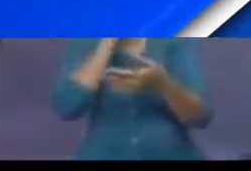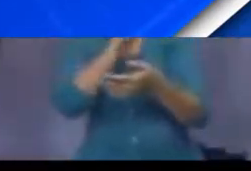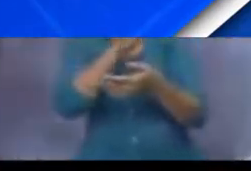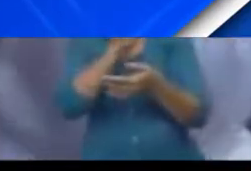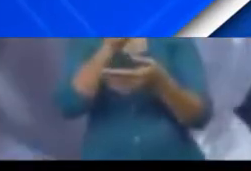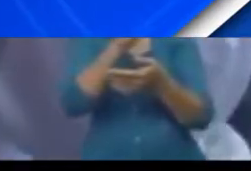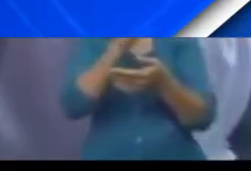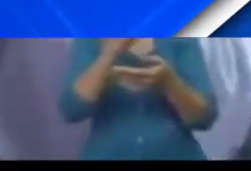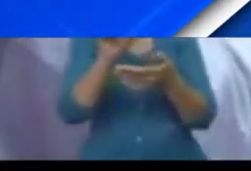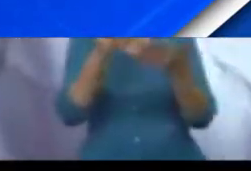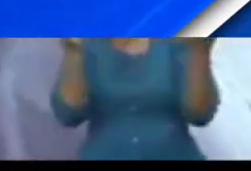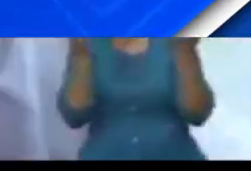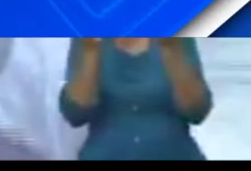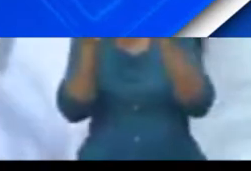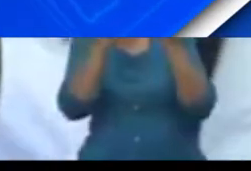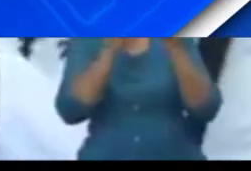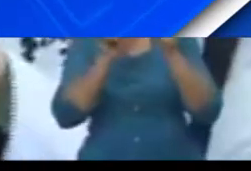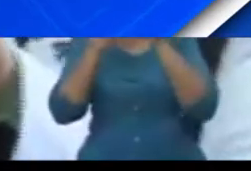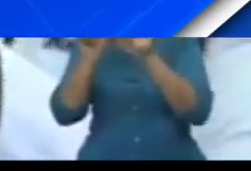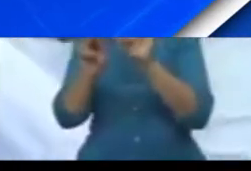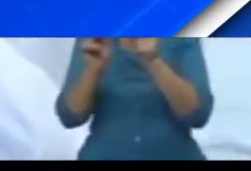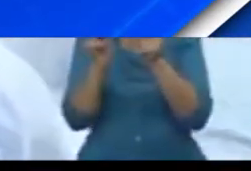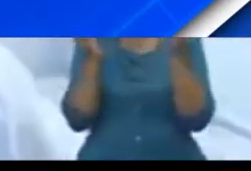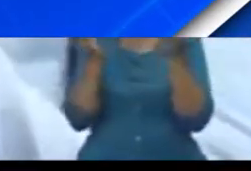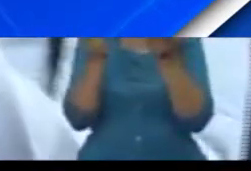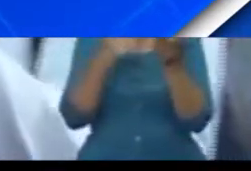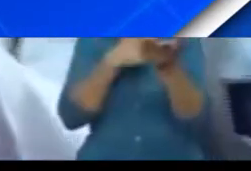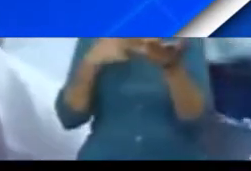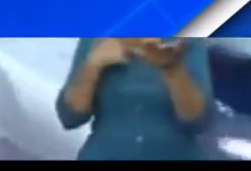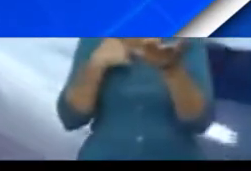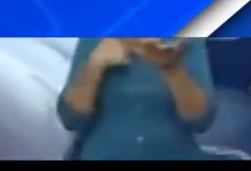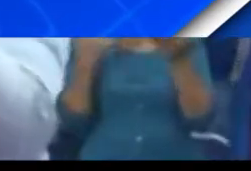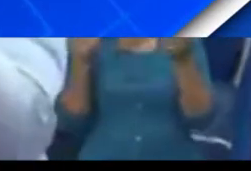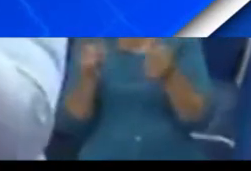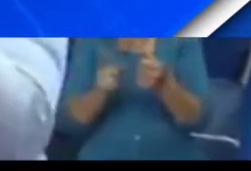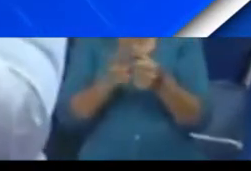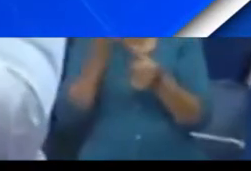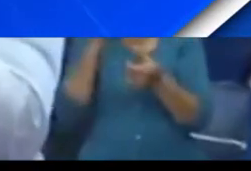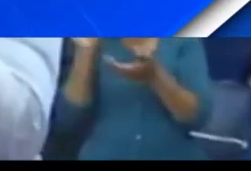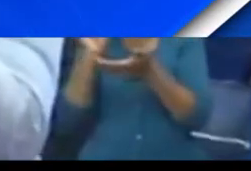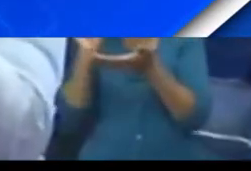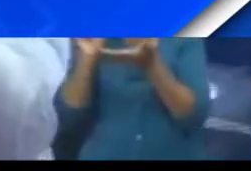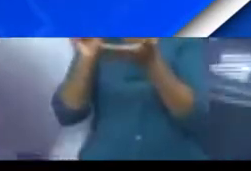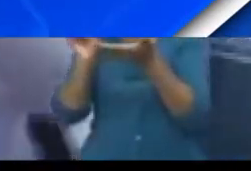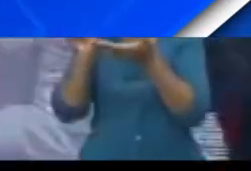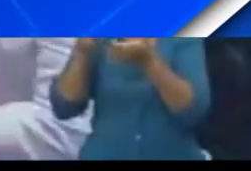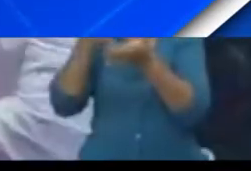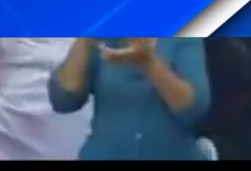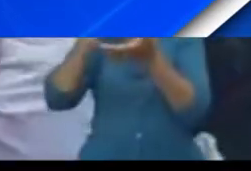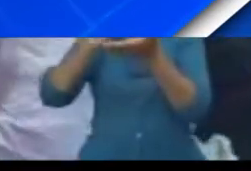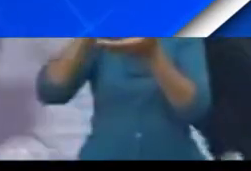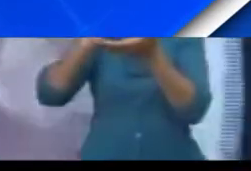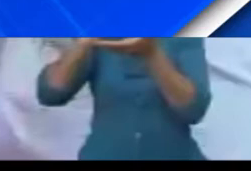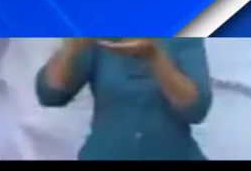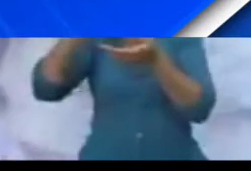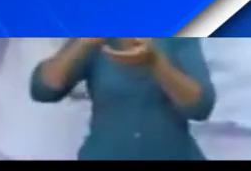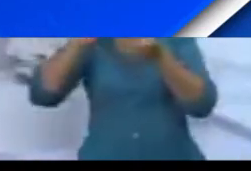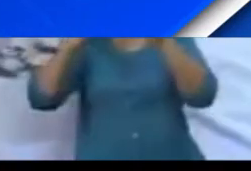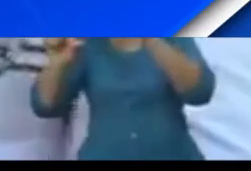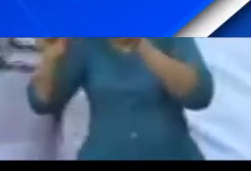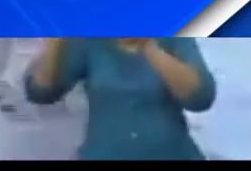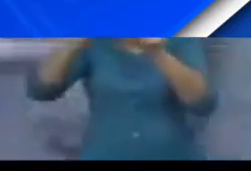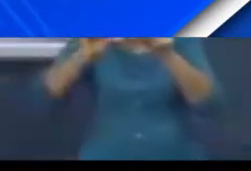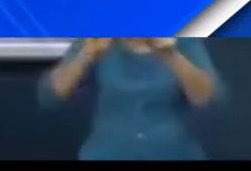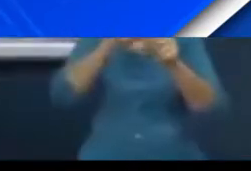en Cómo nuestro personal no hace esta aplicación prepara el frasco Porque algunos tienen que ser combinados